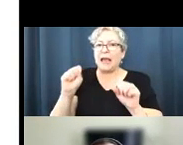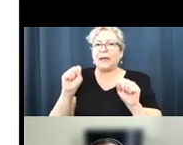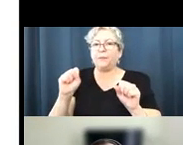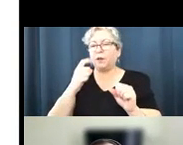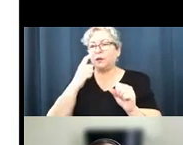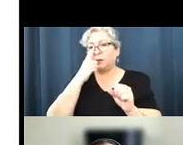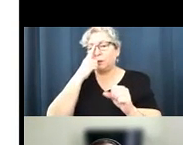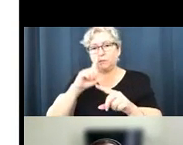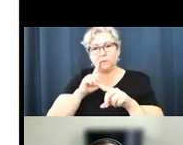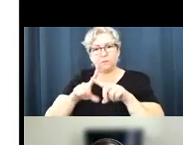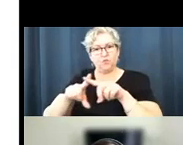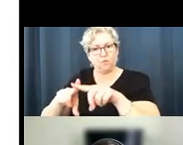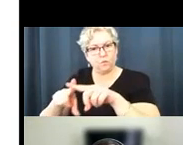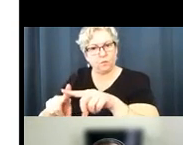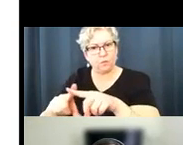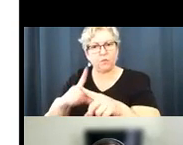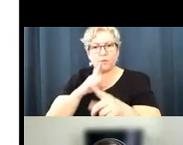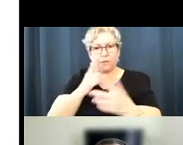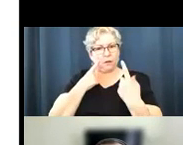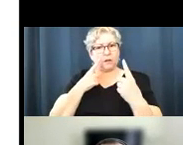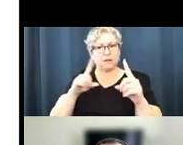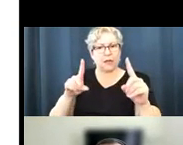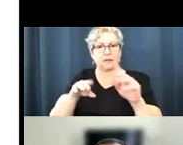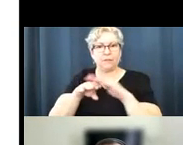son las cosas que tienen que ellas puedan.